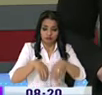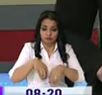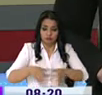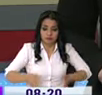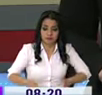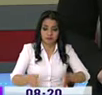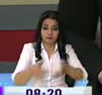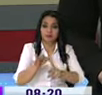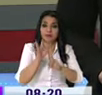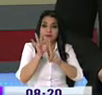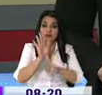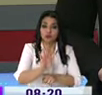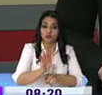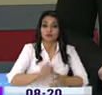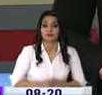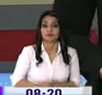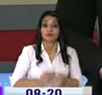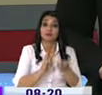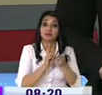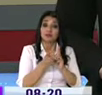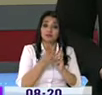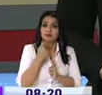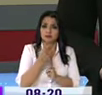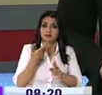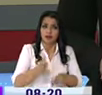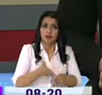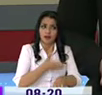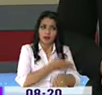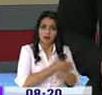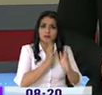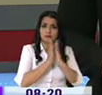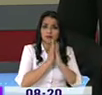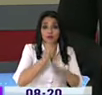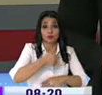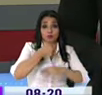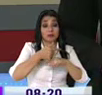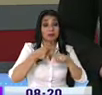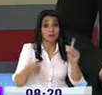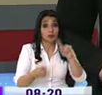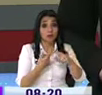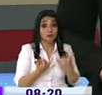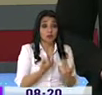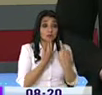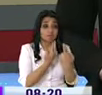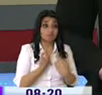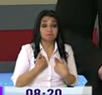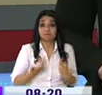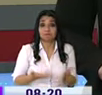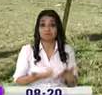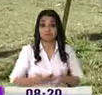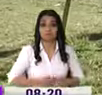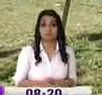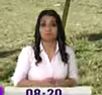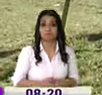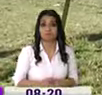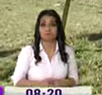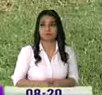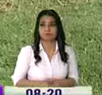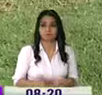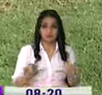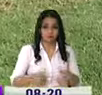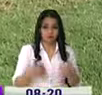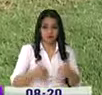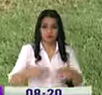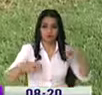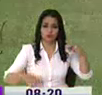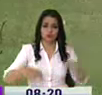del sector. Los vecinos aseguran haber realizado varios pedidos sin obtener una respuesta. Juegos infantiles rotos y